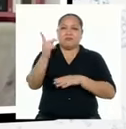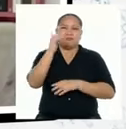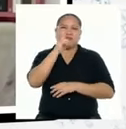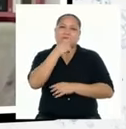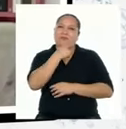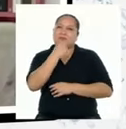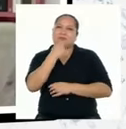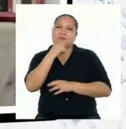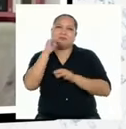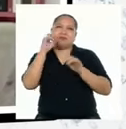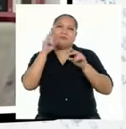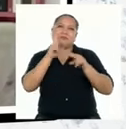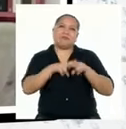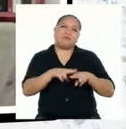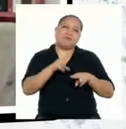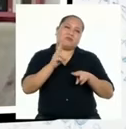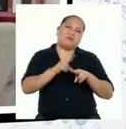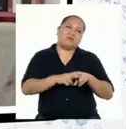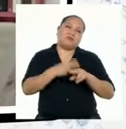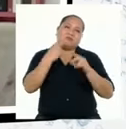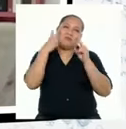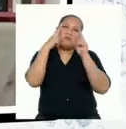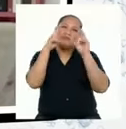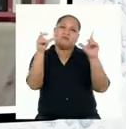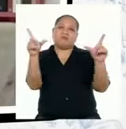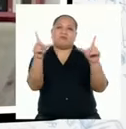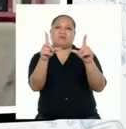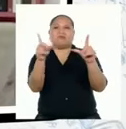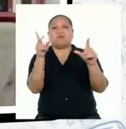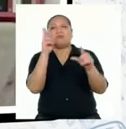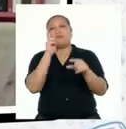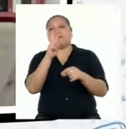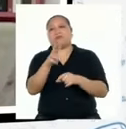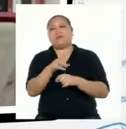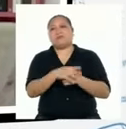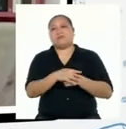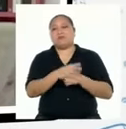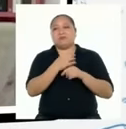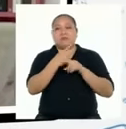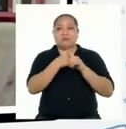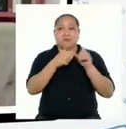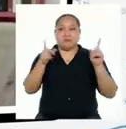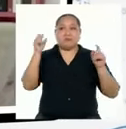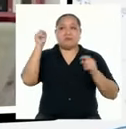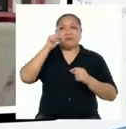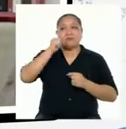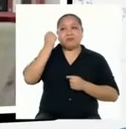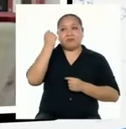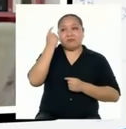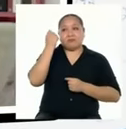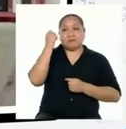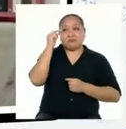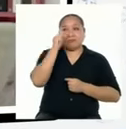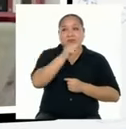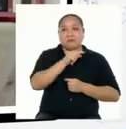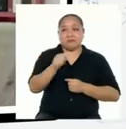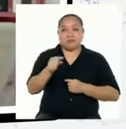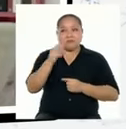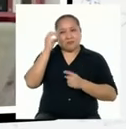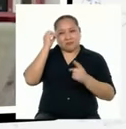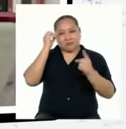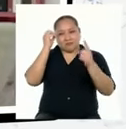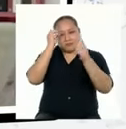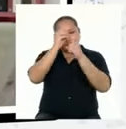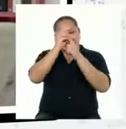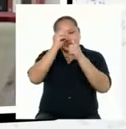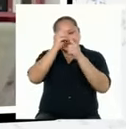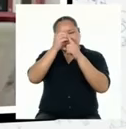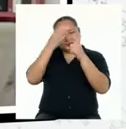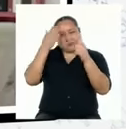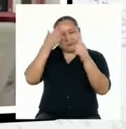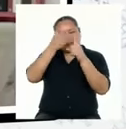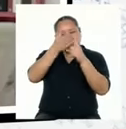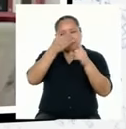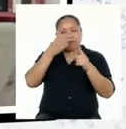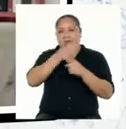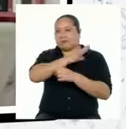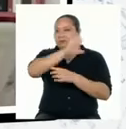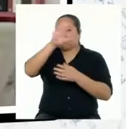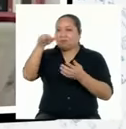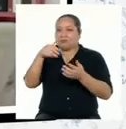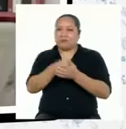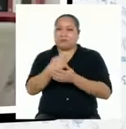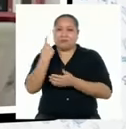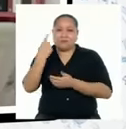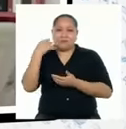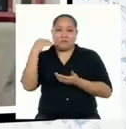gustaba estar sentada y ver una pantalla. Sin embargo, comprendí que esto es un reto para todos, no solo para nosotros